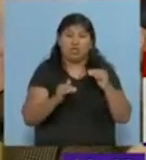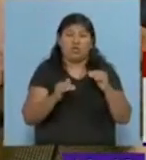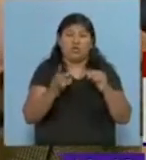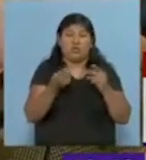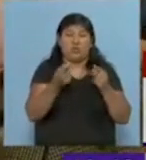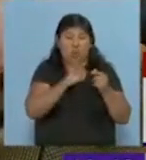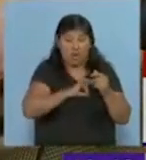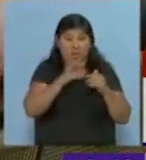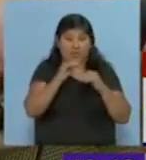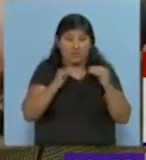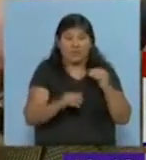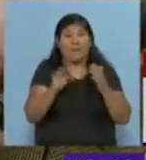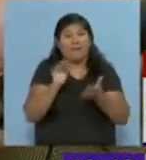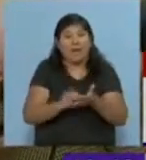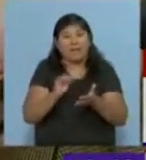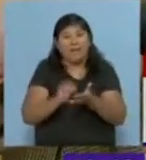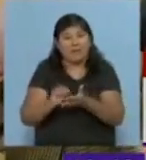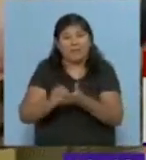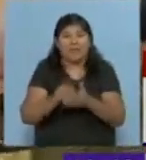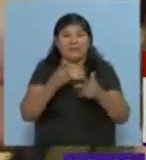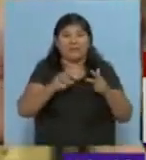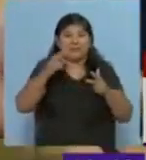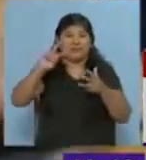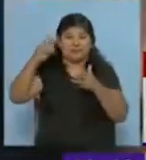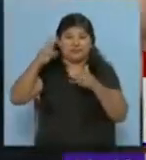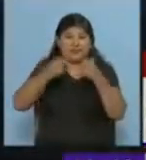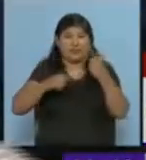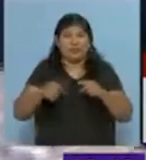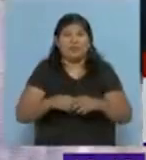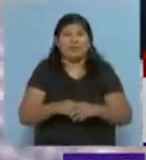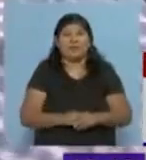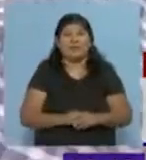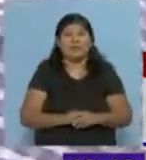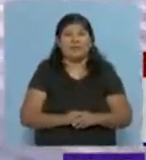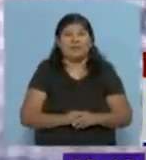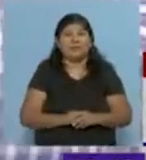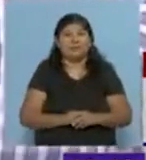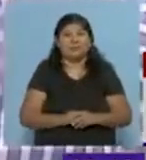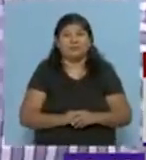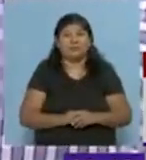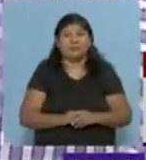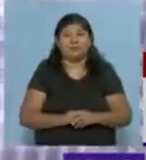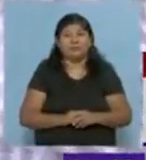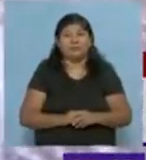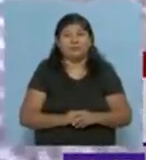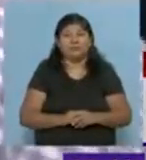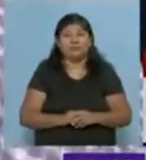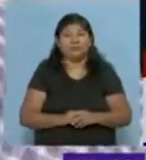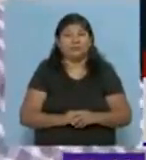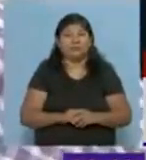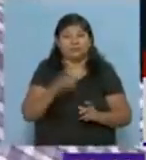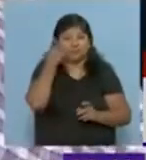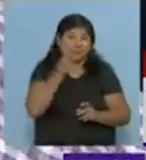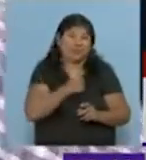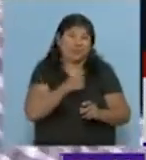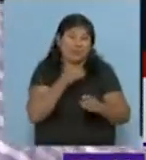los incrementos que acabamos de anunciar, ¿no? Así es. Bueno, yo no participé de la